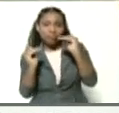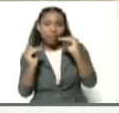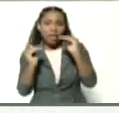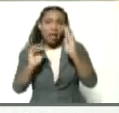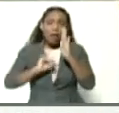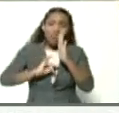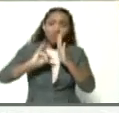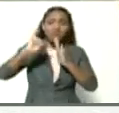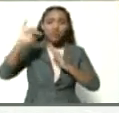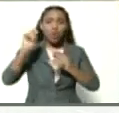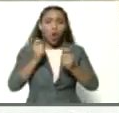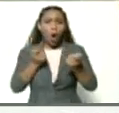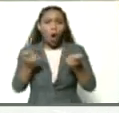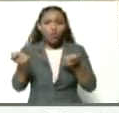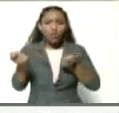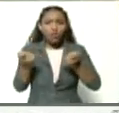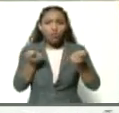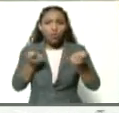elevado de control